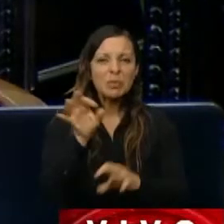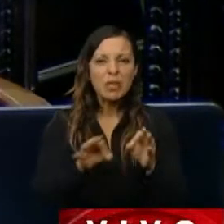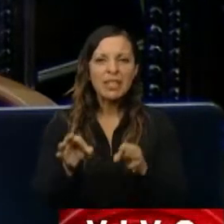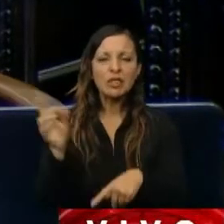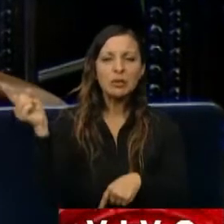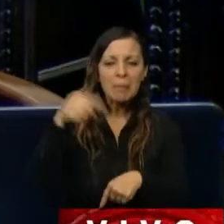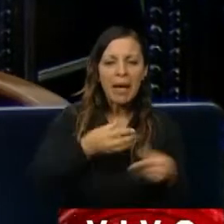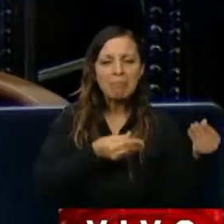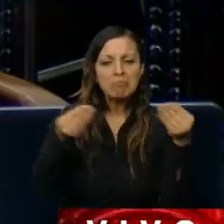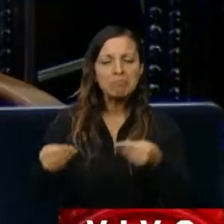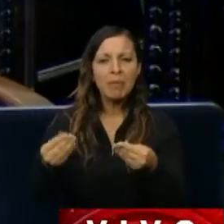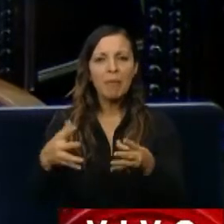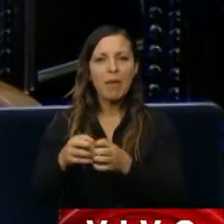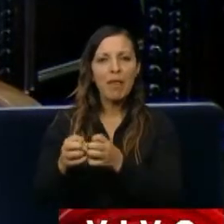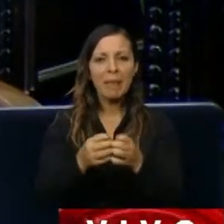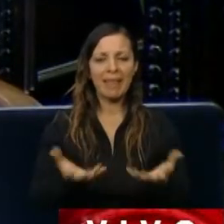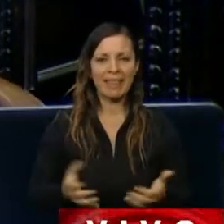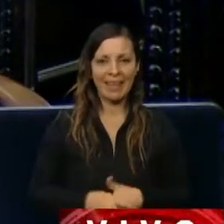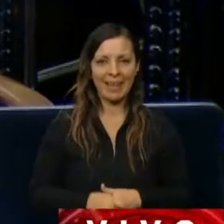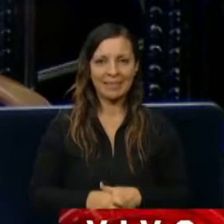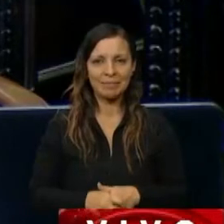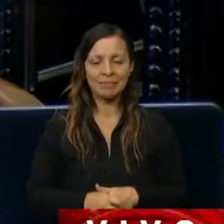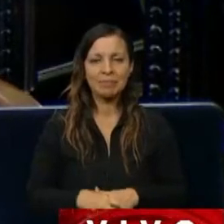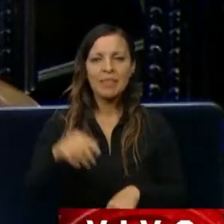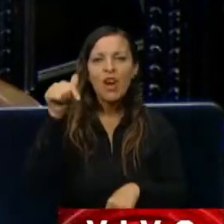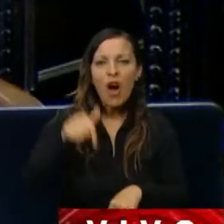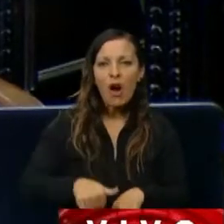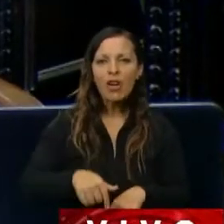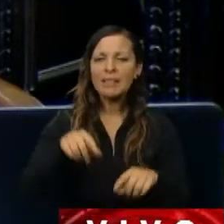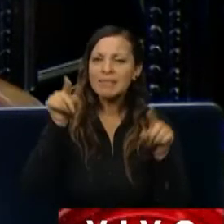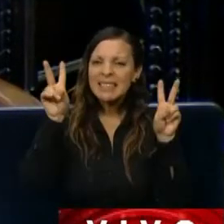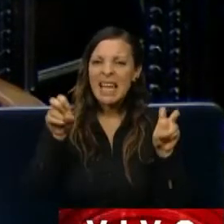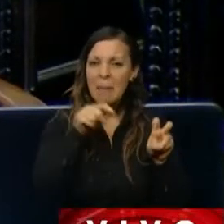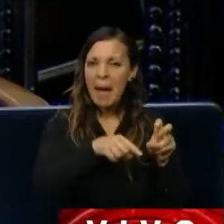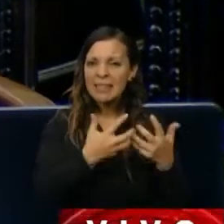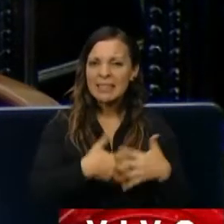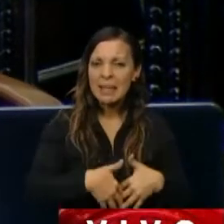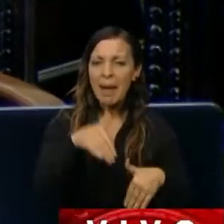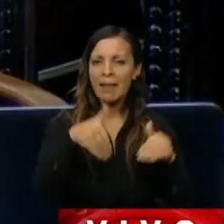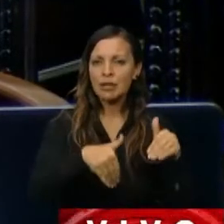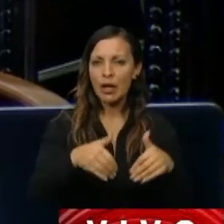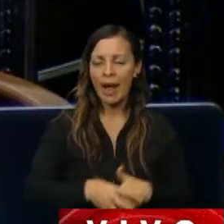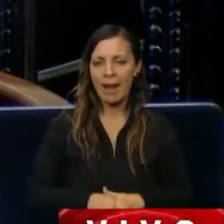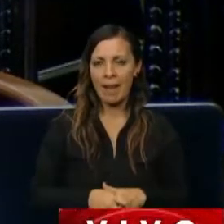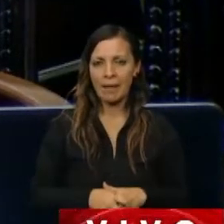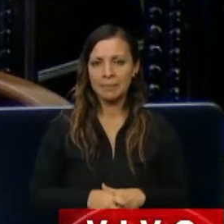al recinto y puedan ser tratados. Hoy nos ocupa este otro debate, el